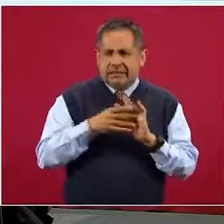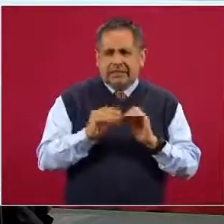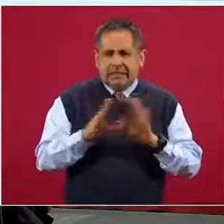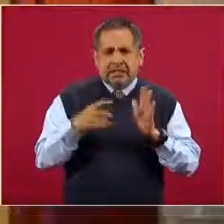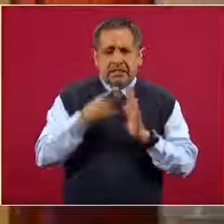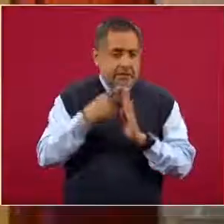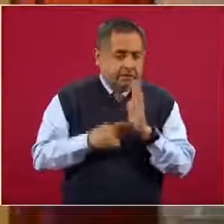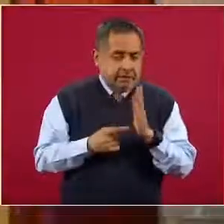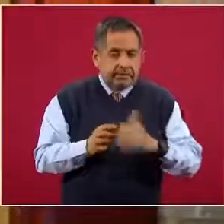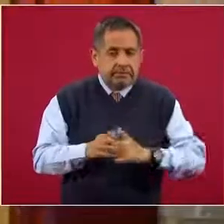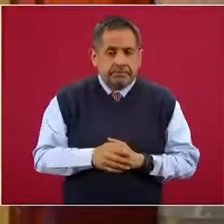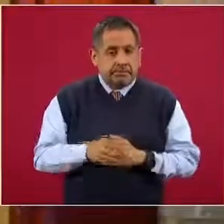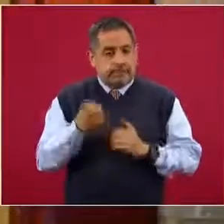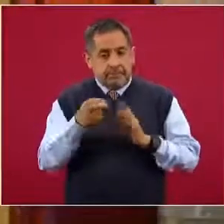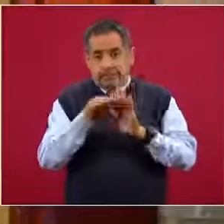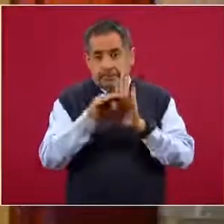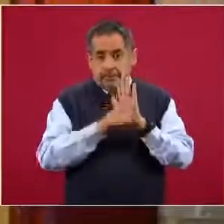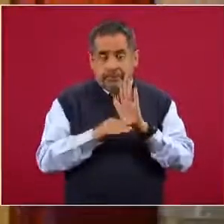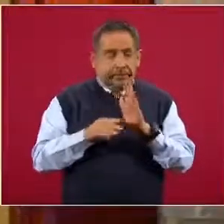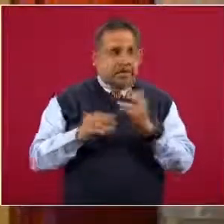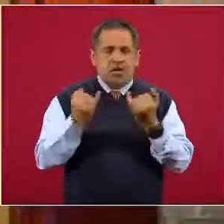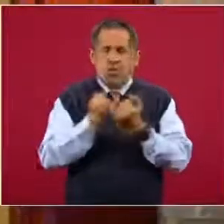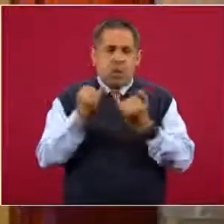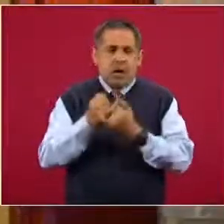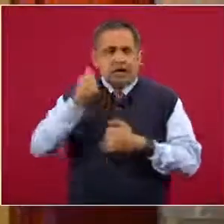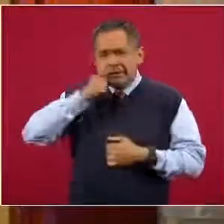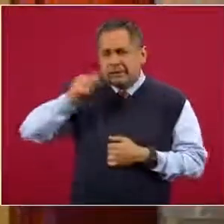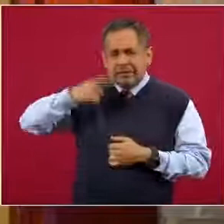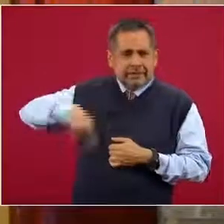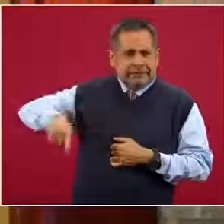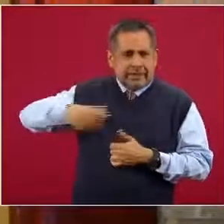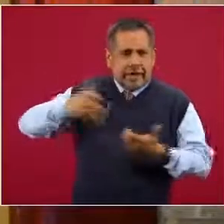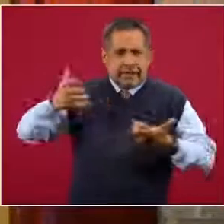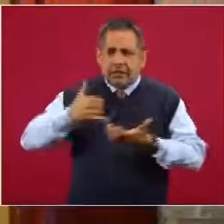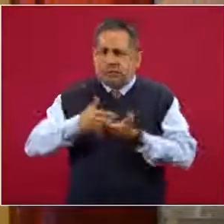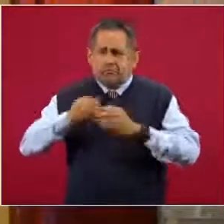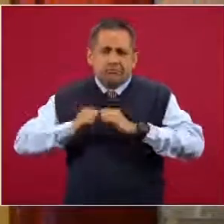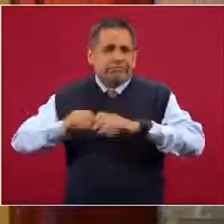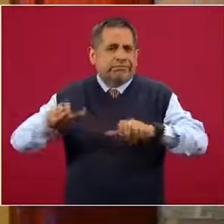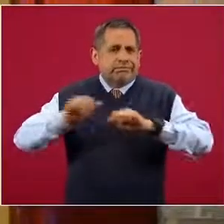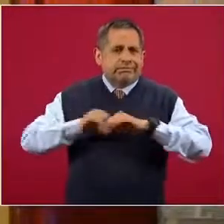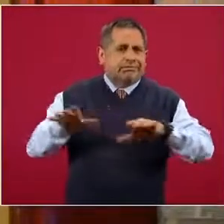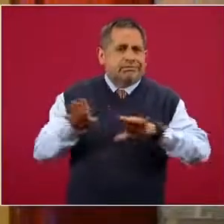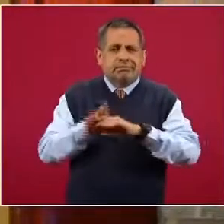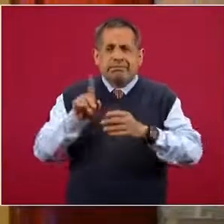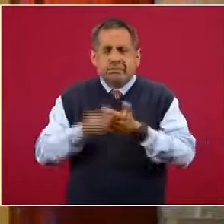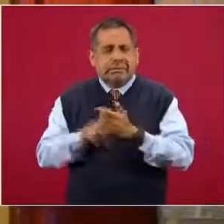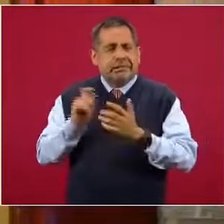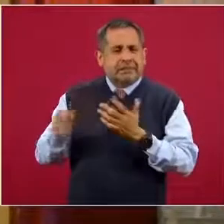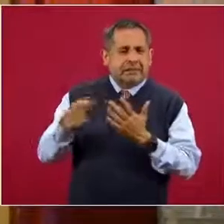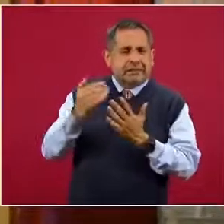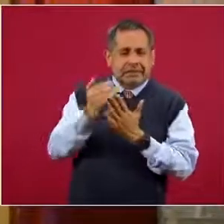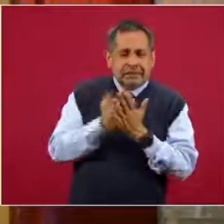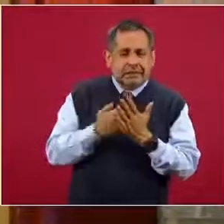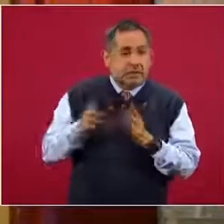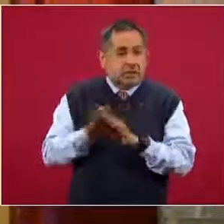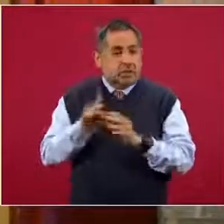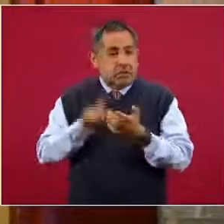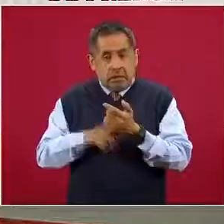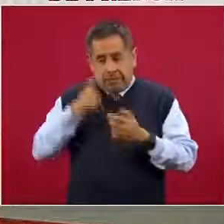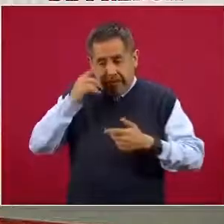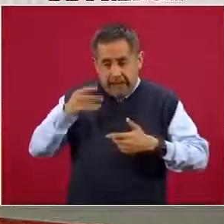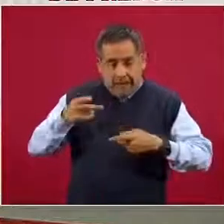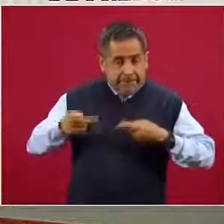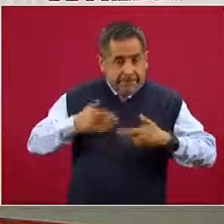ellas. De hecho, este lineamiento, como todos los productos que se han emitido en relación a la respuesta y también de la preparación